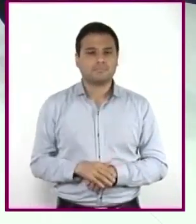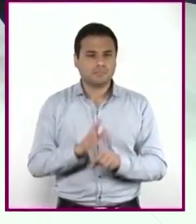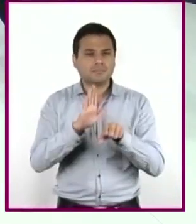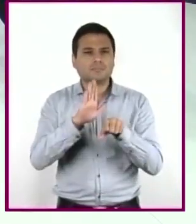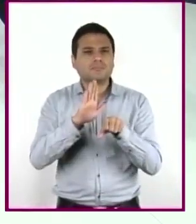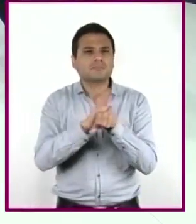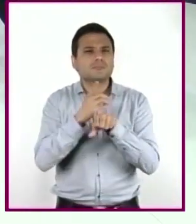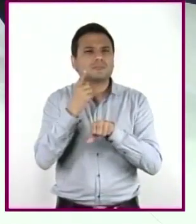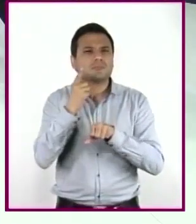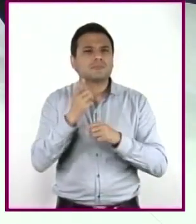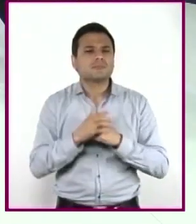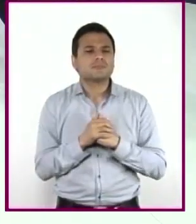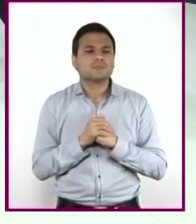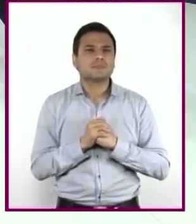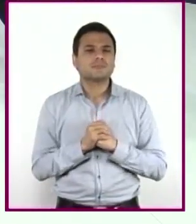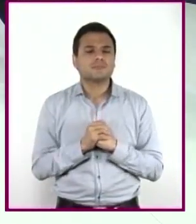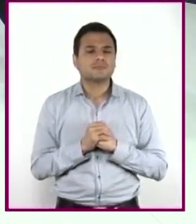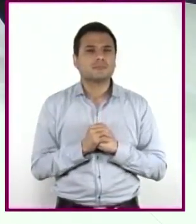lo tolerarían ustedes?